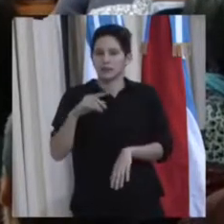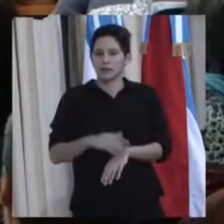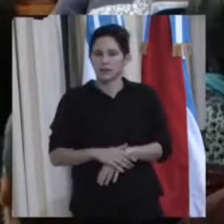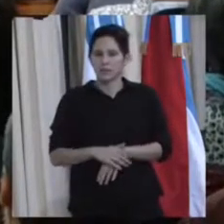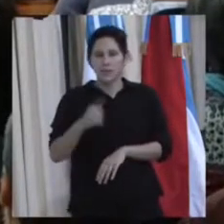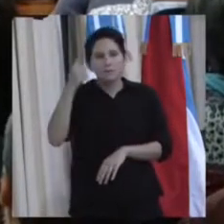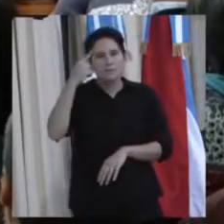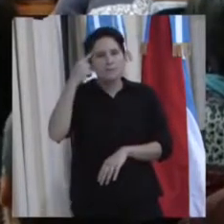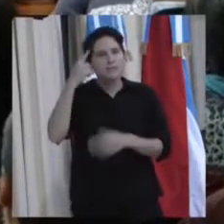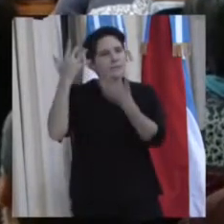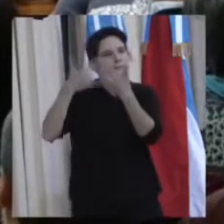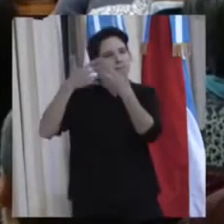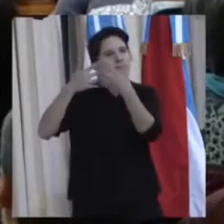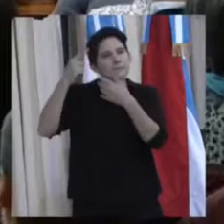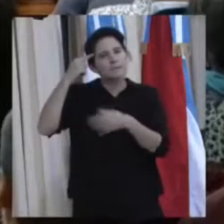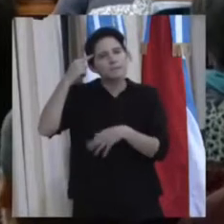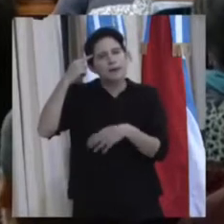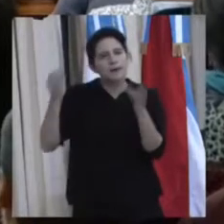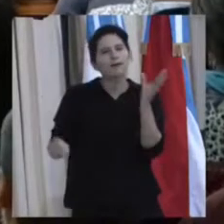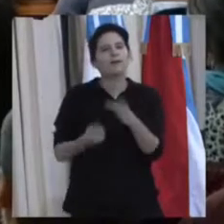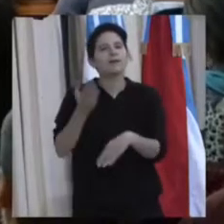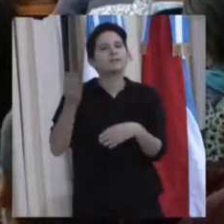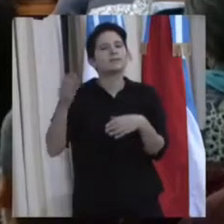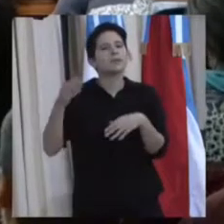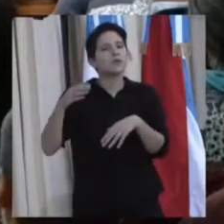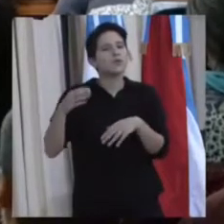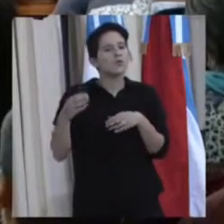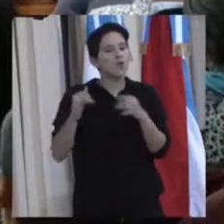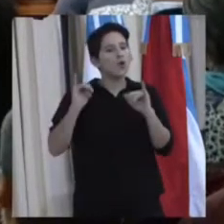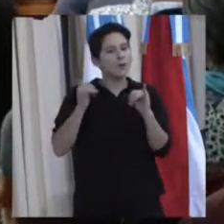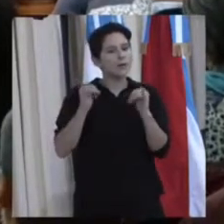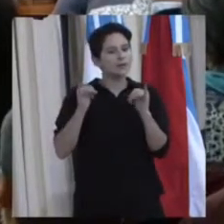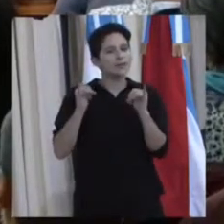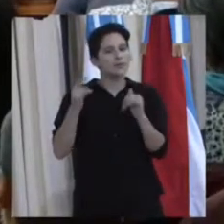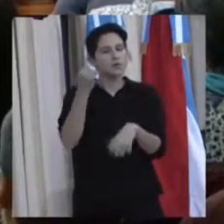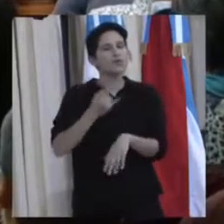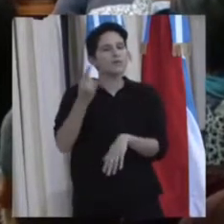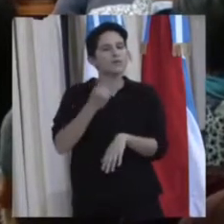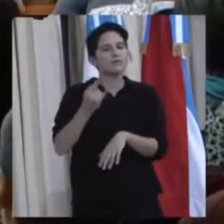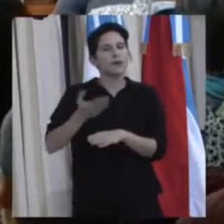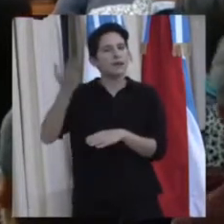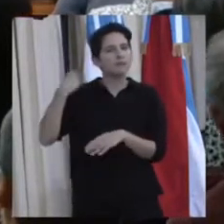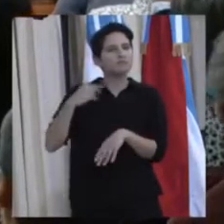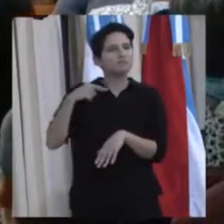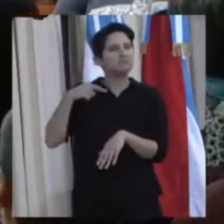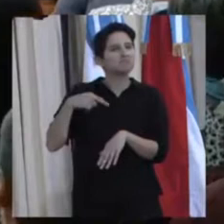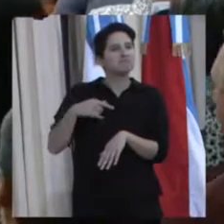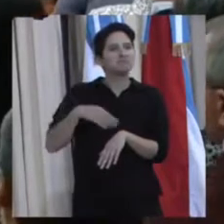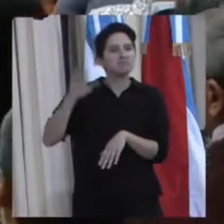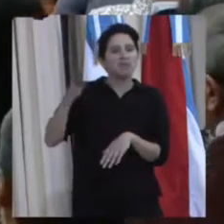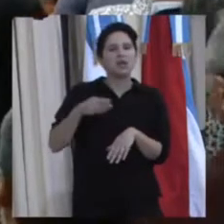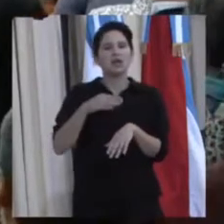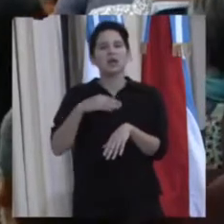a conformarse una generación de jóvenes universitarios provenientes de los sectores